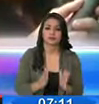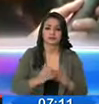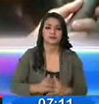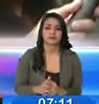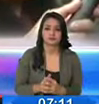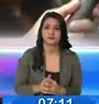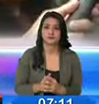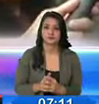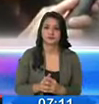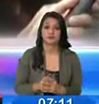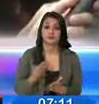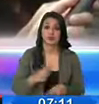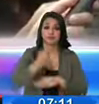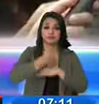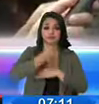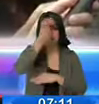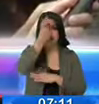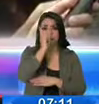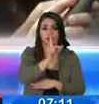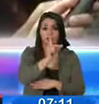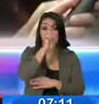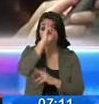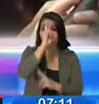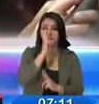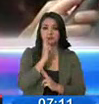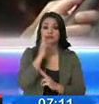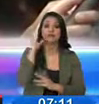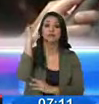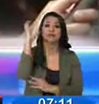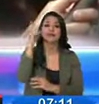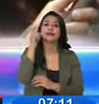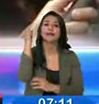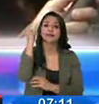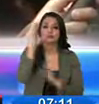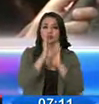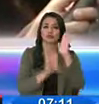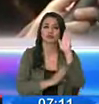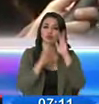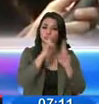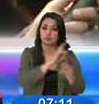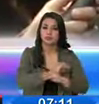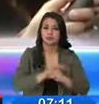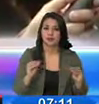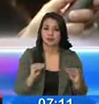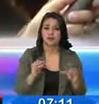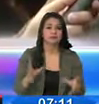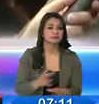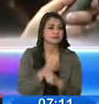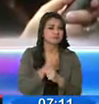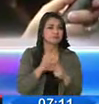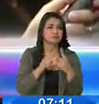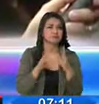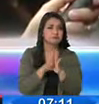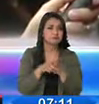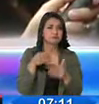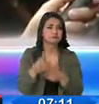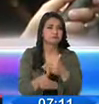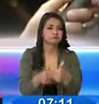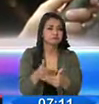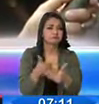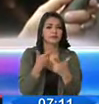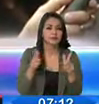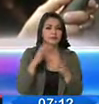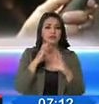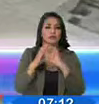esta resolución viola los derechos constitucionales a la seguridad jurídica, al debido proceso y a la libertad